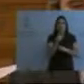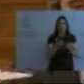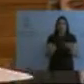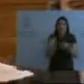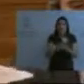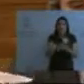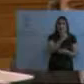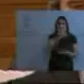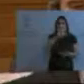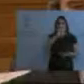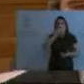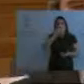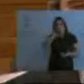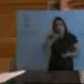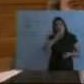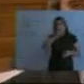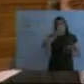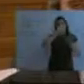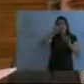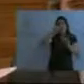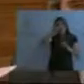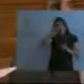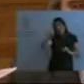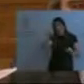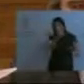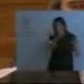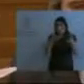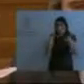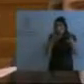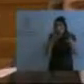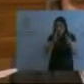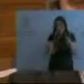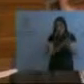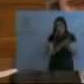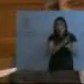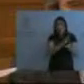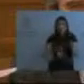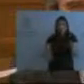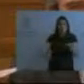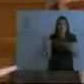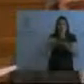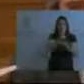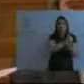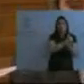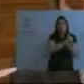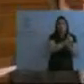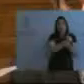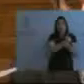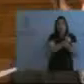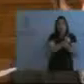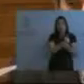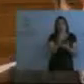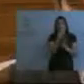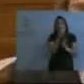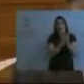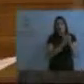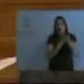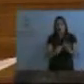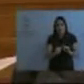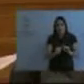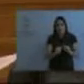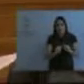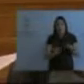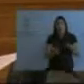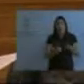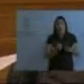unos 150.000, 160.000 euros son los que aproximadamente se estarían recaudando con estas bonificaciones. Y yo